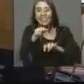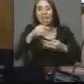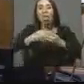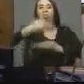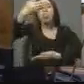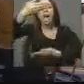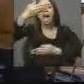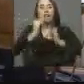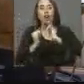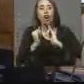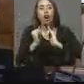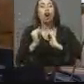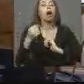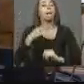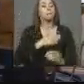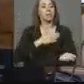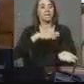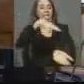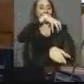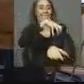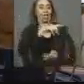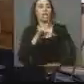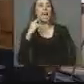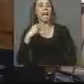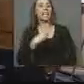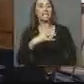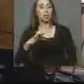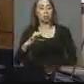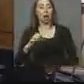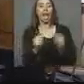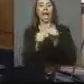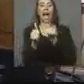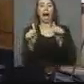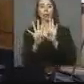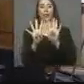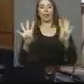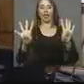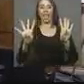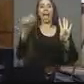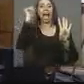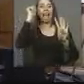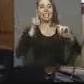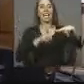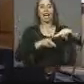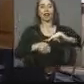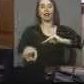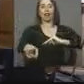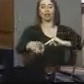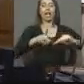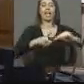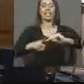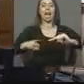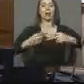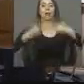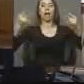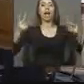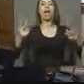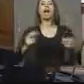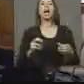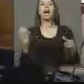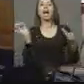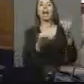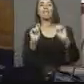Llanquihue, y veía a todas las autoridades ahí cortando una cinta, ayer, inaugurando con bombo y platillo el relleno